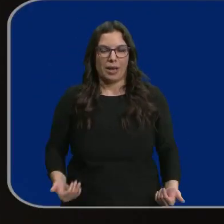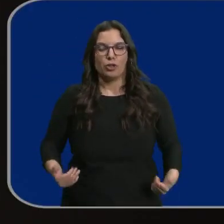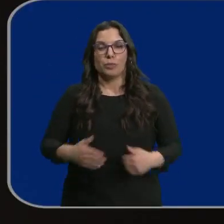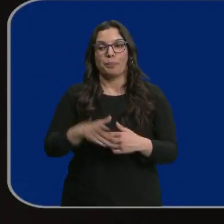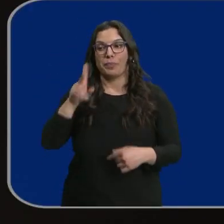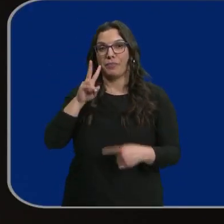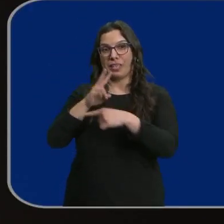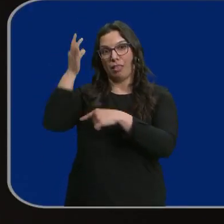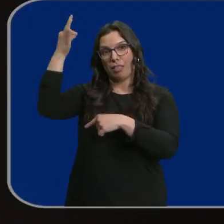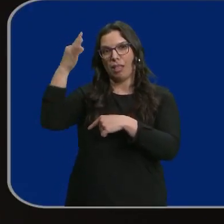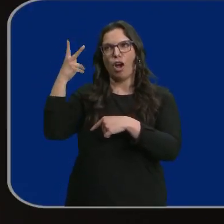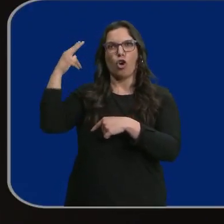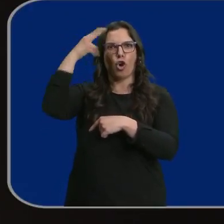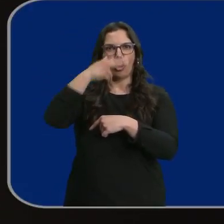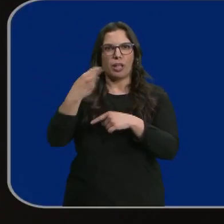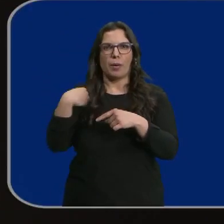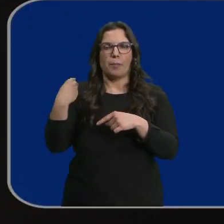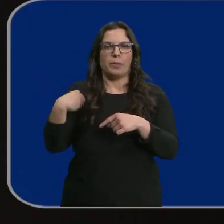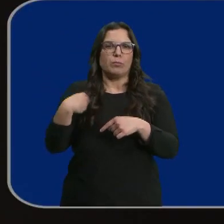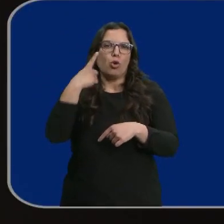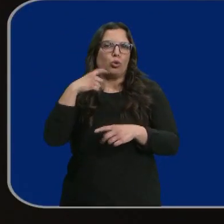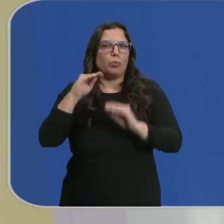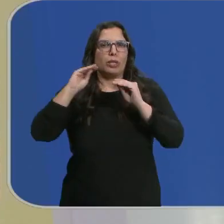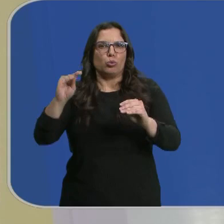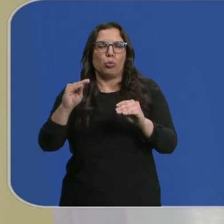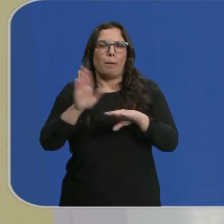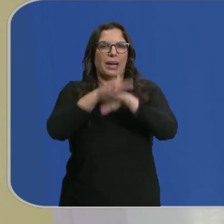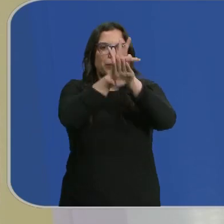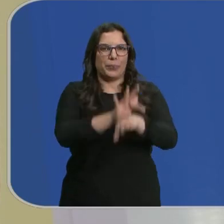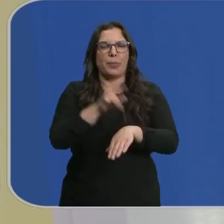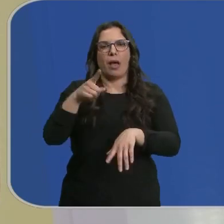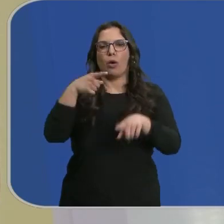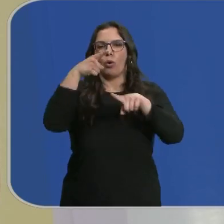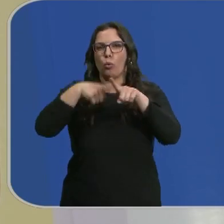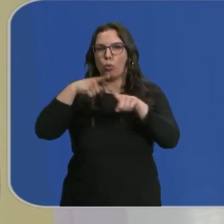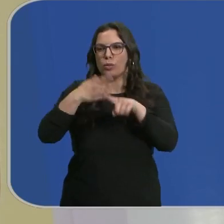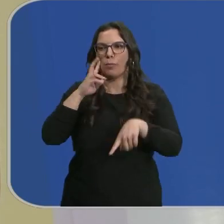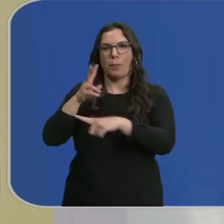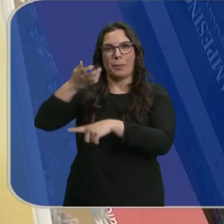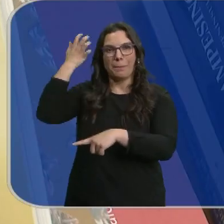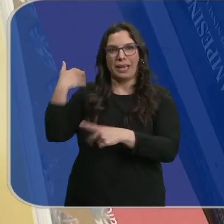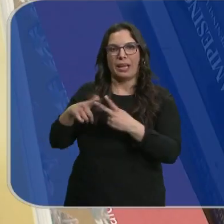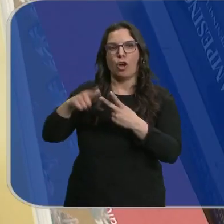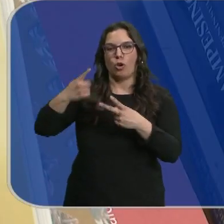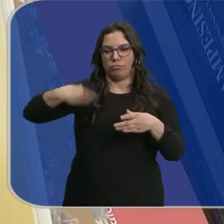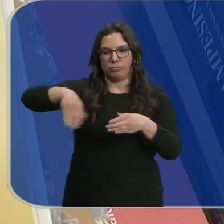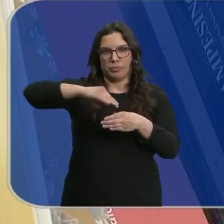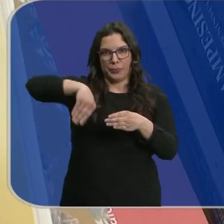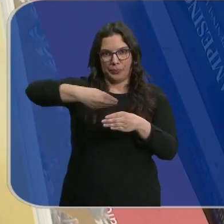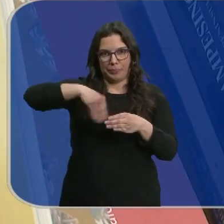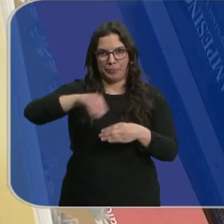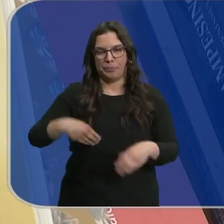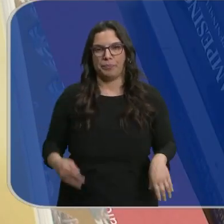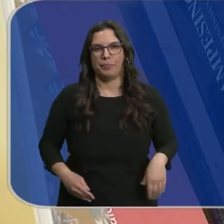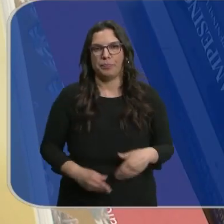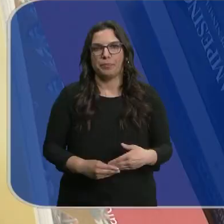Estos pelos se cree que se cortaron durante un ritual funerario en el que se emplearon artilugios como este peine o esta vasija. En